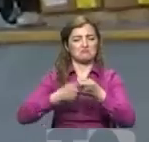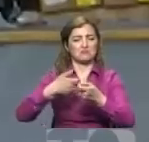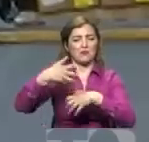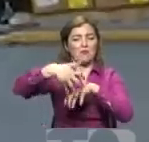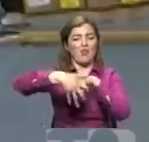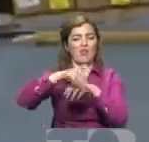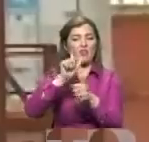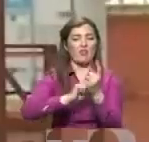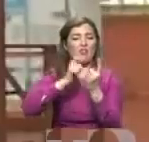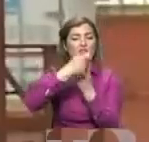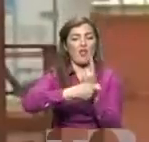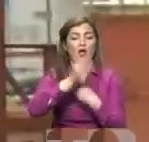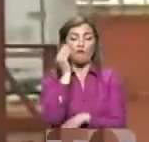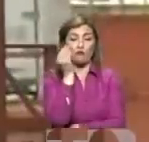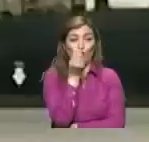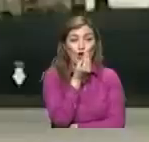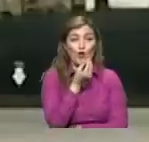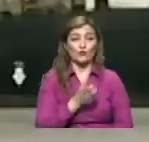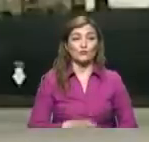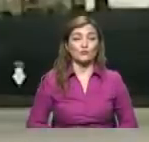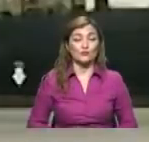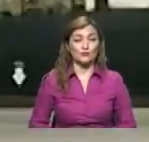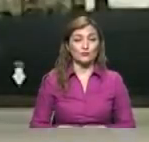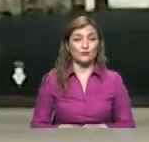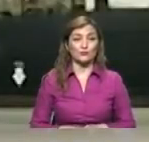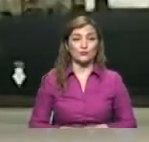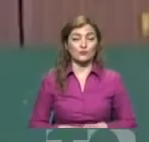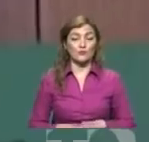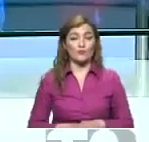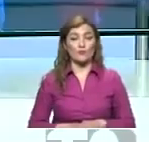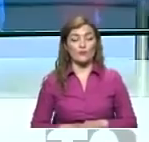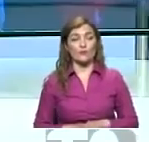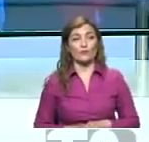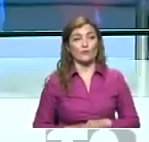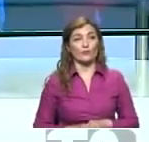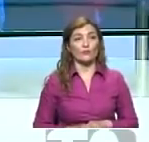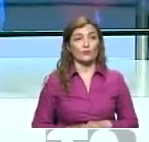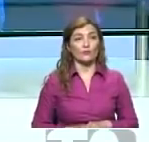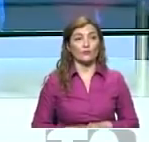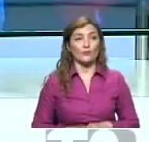banano y flores. En Quito, María Gracia Costa, 24 horas.